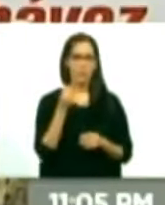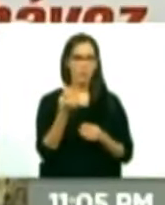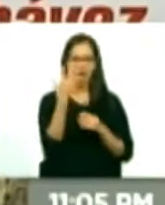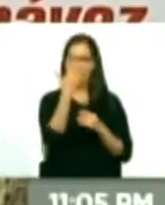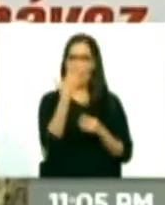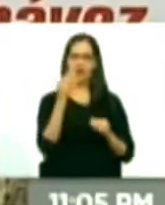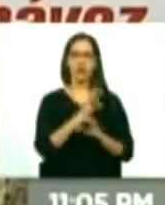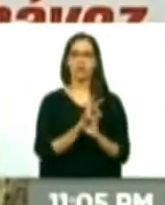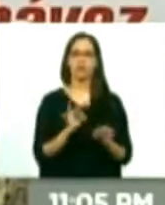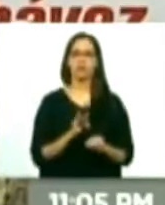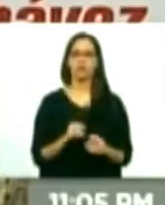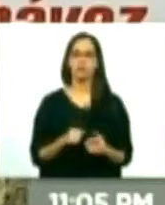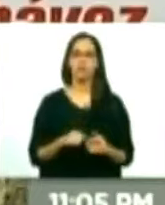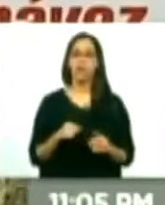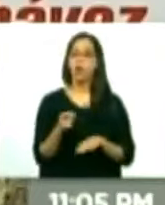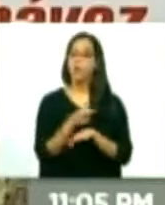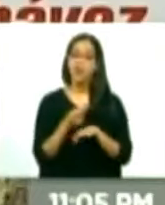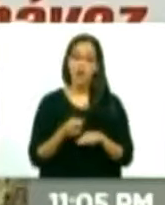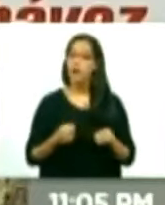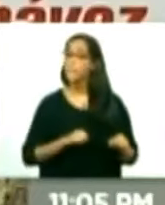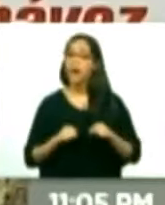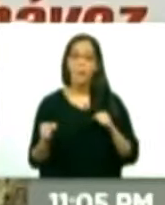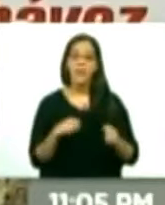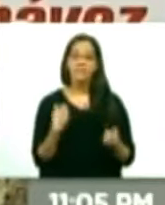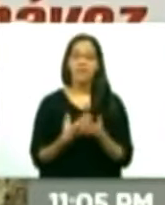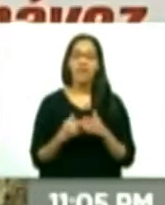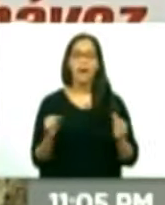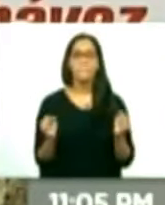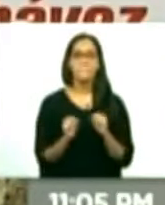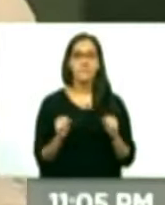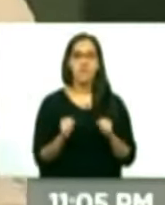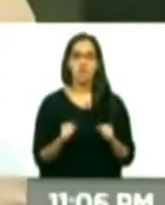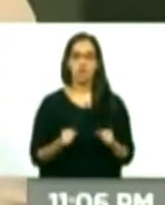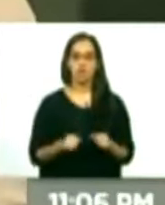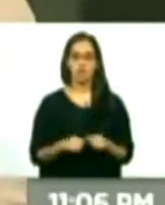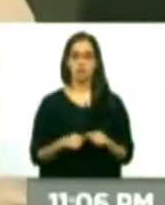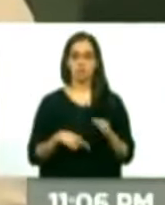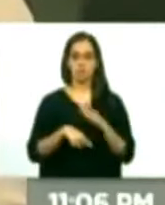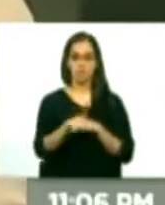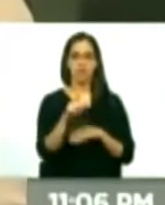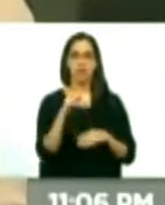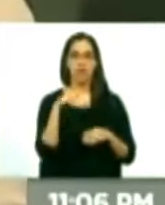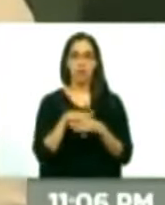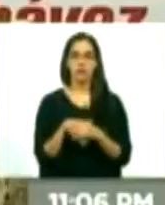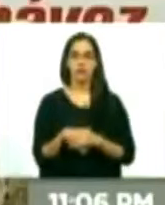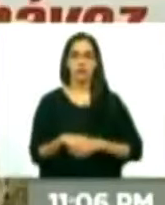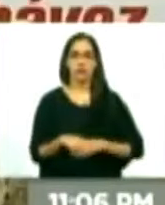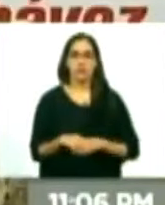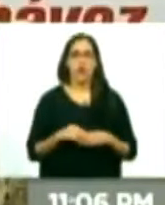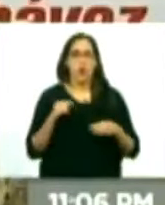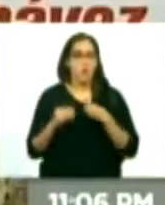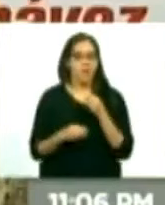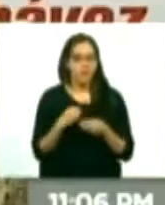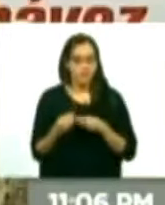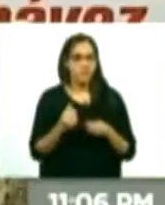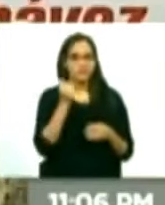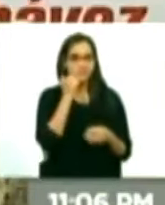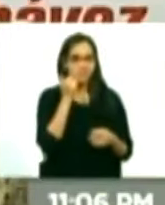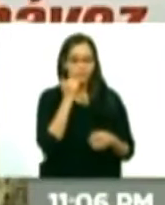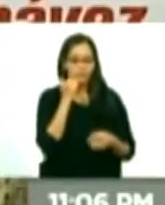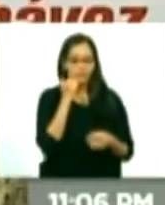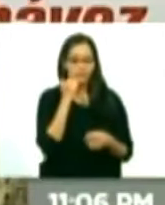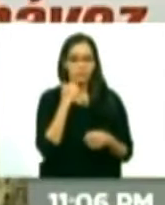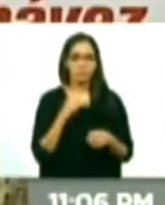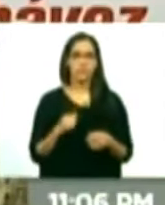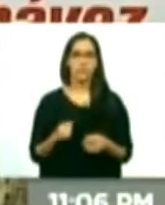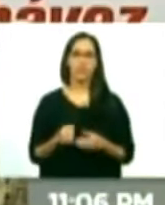Y Elisa, vamos a mover hasta las piedras para que la gente vaya a votar. Así como hoy se hizo esa gran manifestación